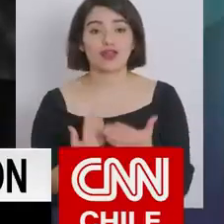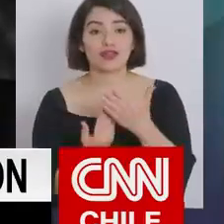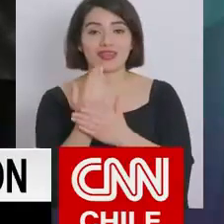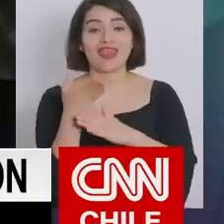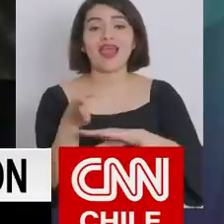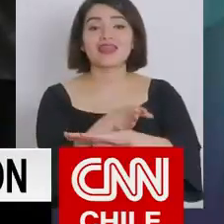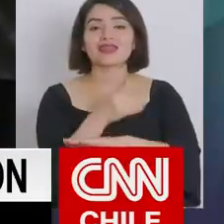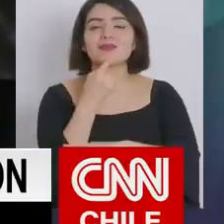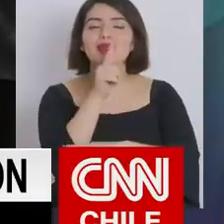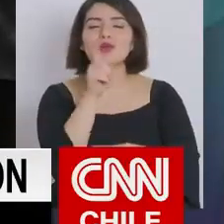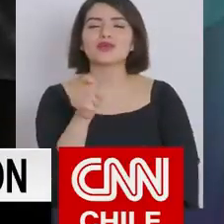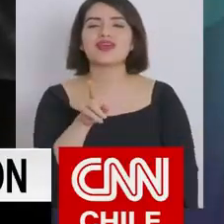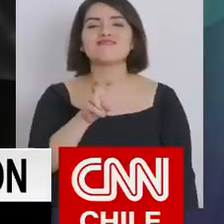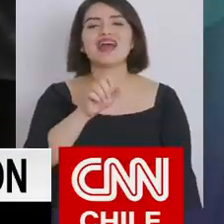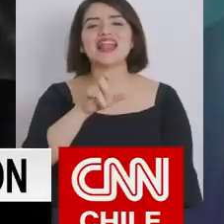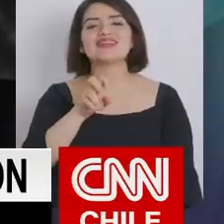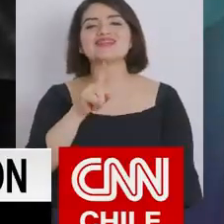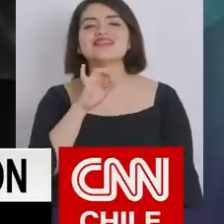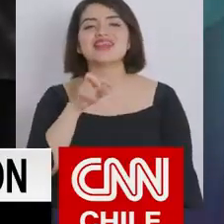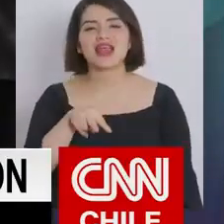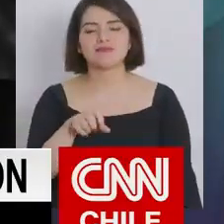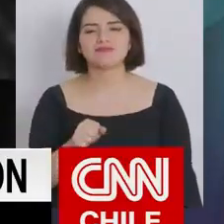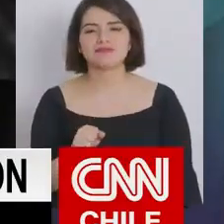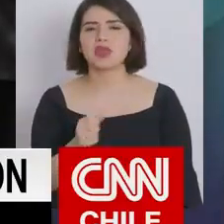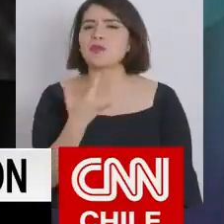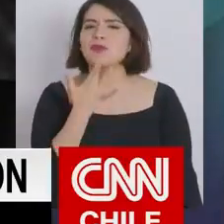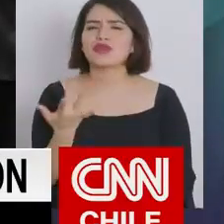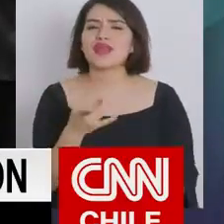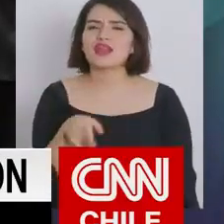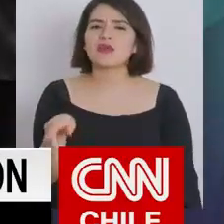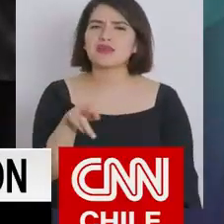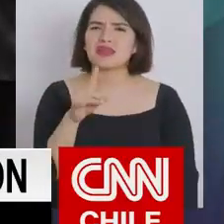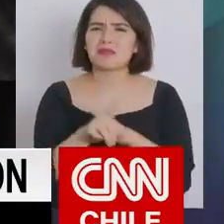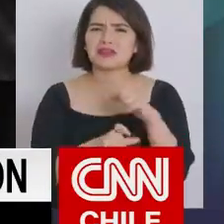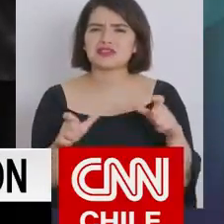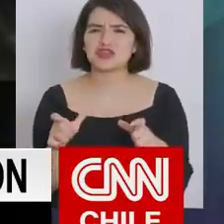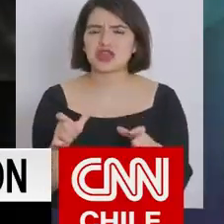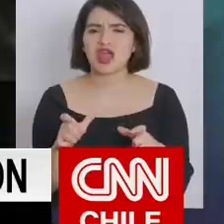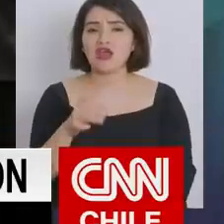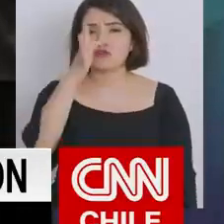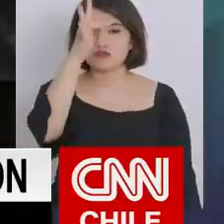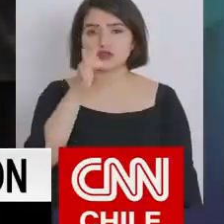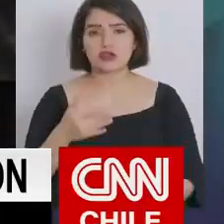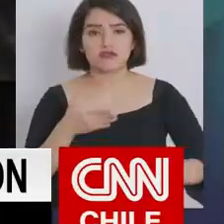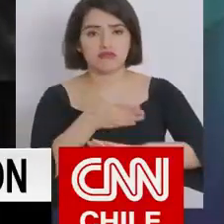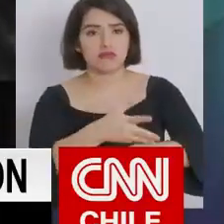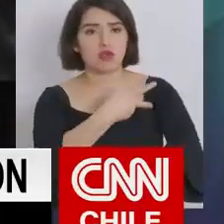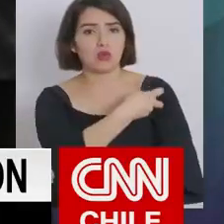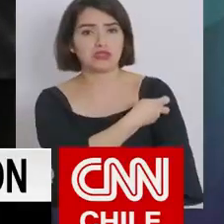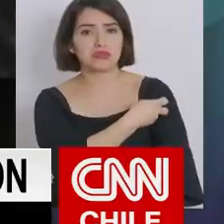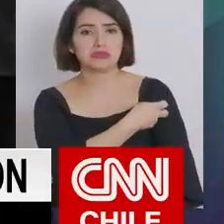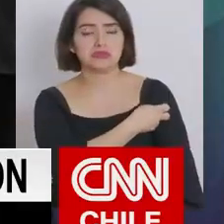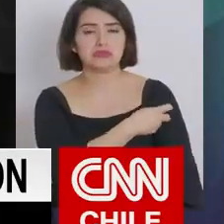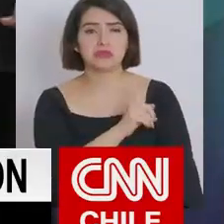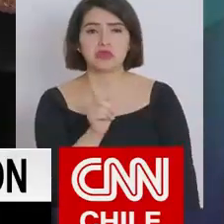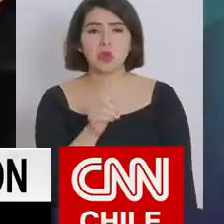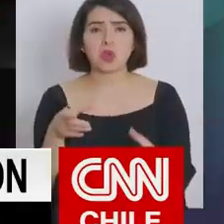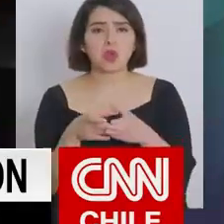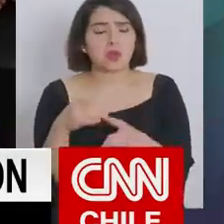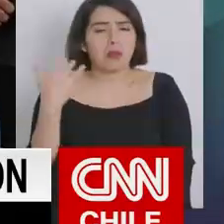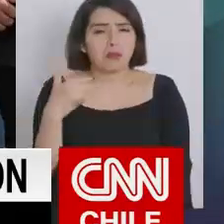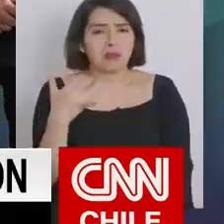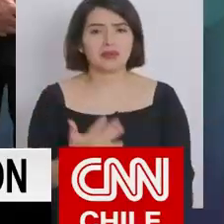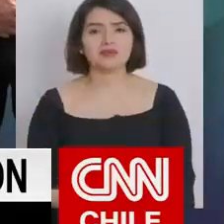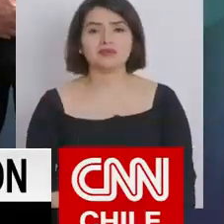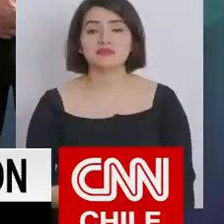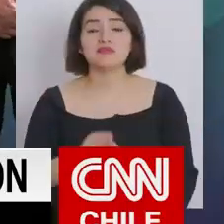le preguntaba recién Valentina, porque se están repitiendo los casos de personal de salud que llega a vacunarse y le dice que no son prioritarios. Pasó, por